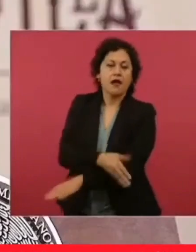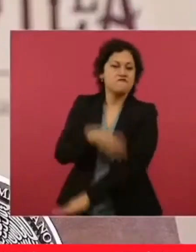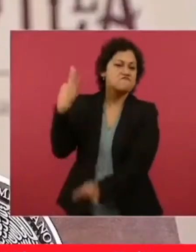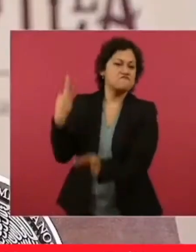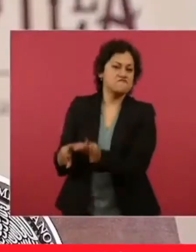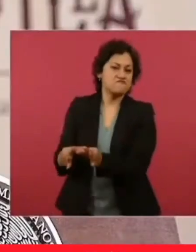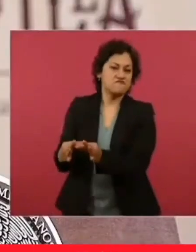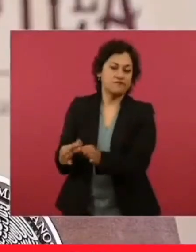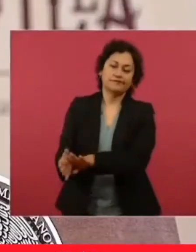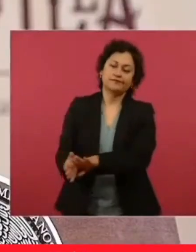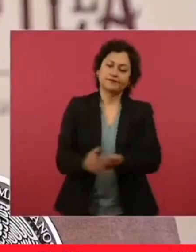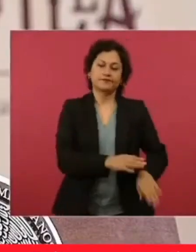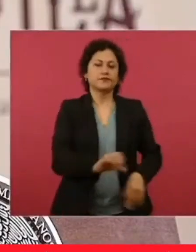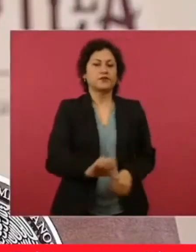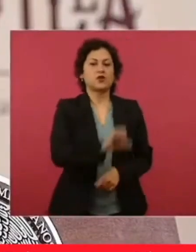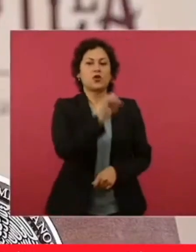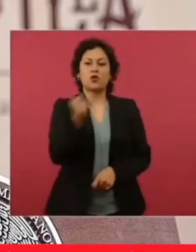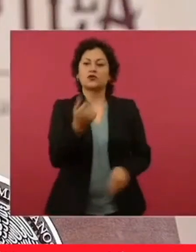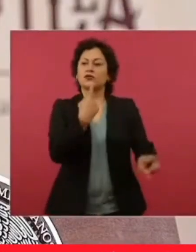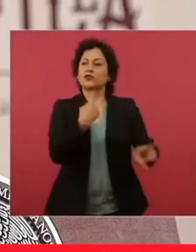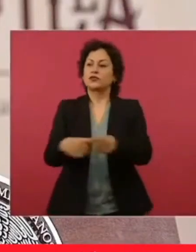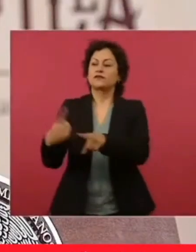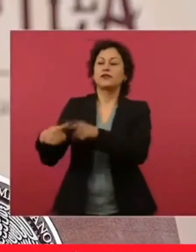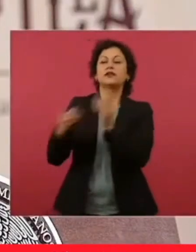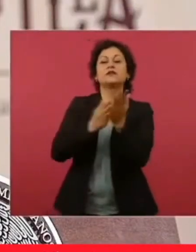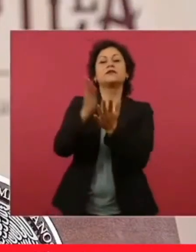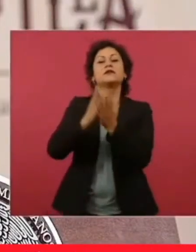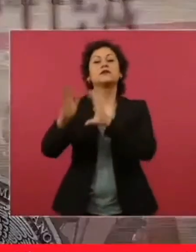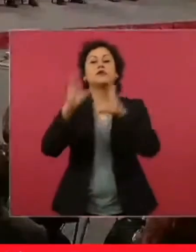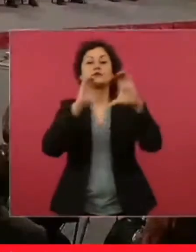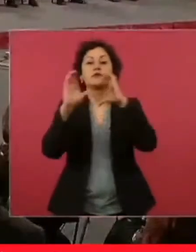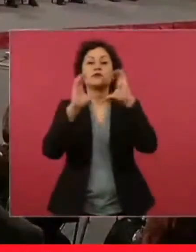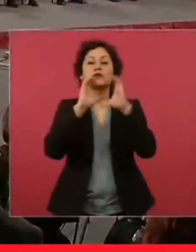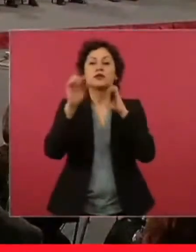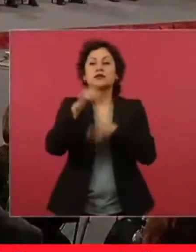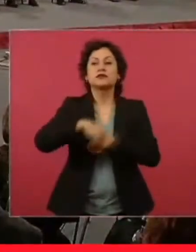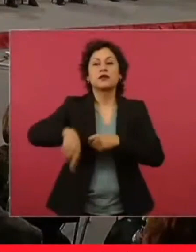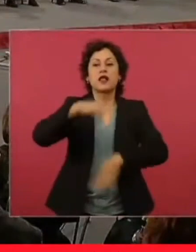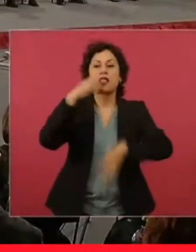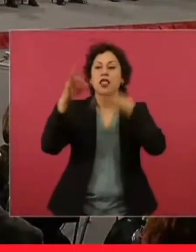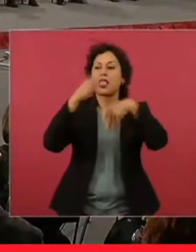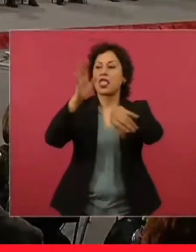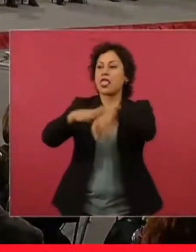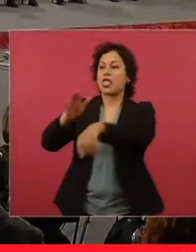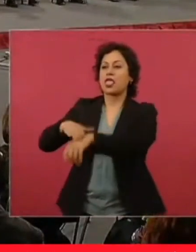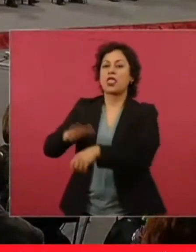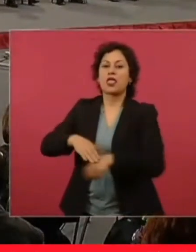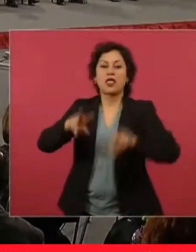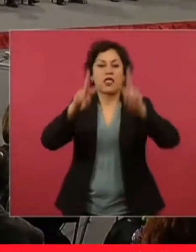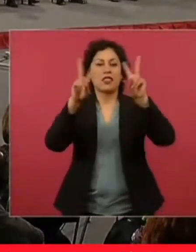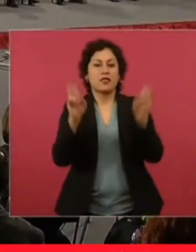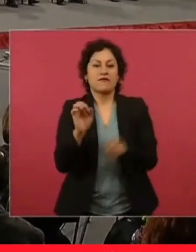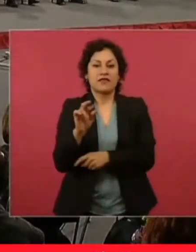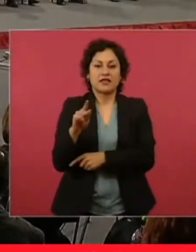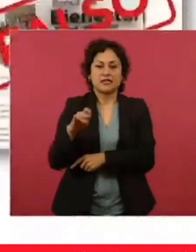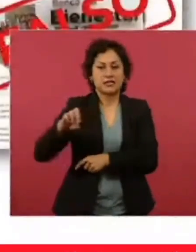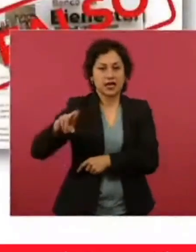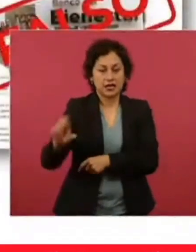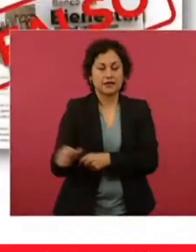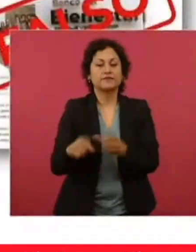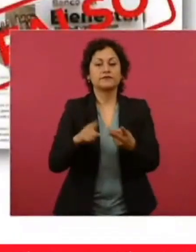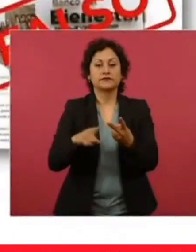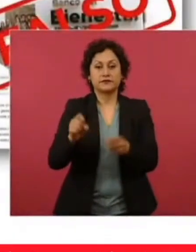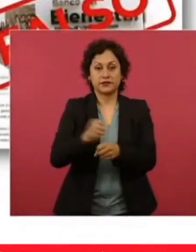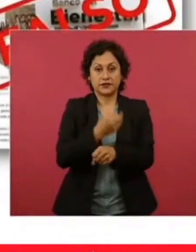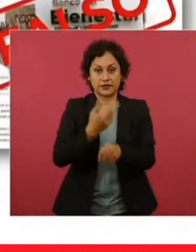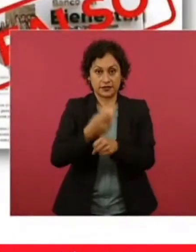medios de comunicación arman campaña con mentiras acerca de apoyos de parte de financiera para el bienestar la secretaría del bienestar y